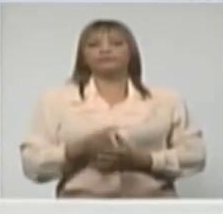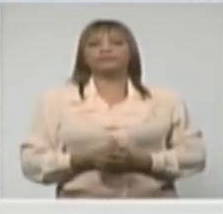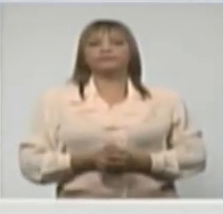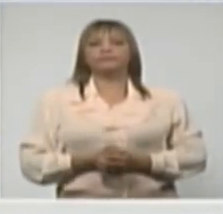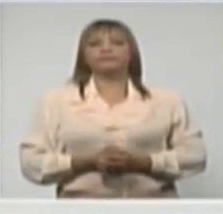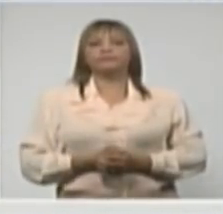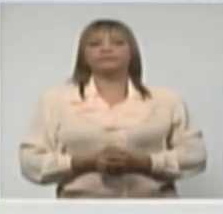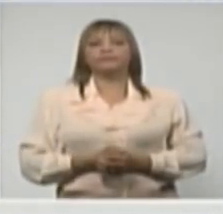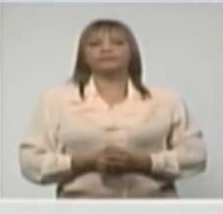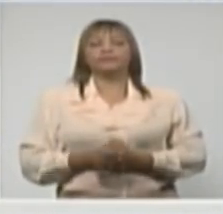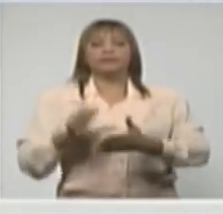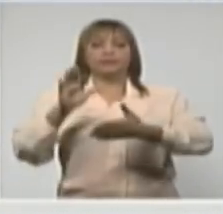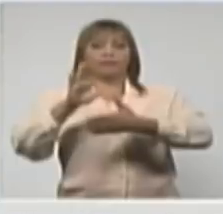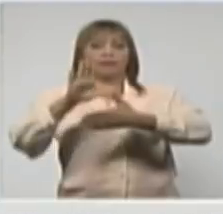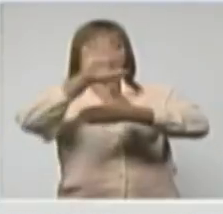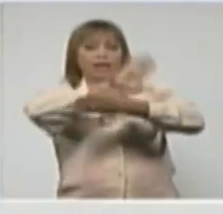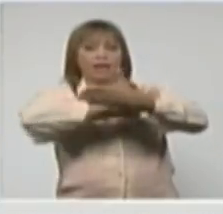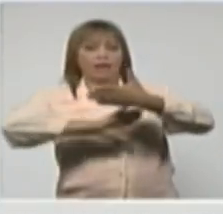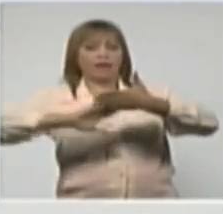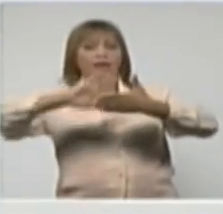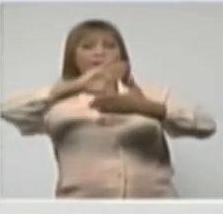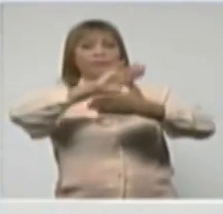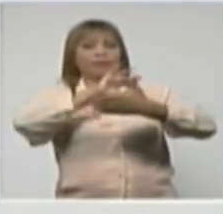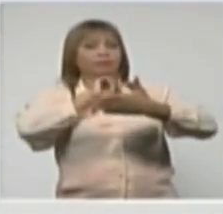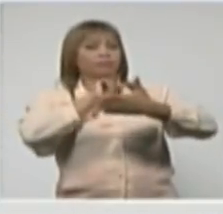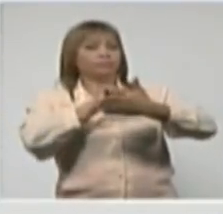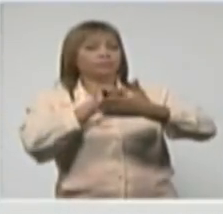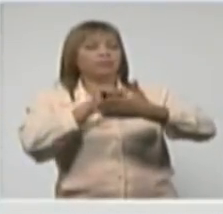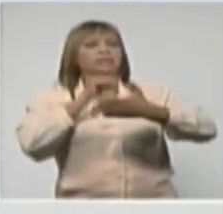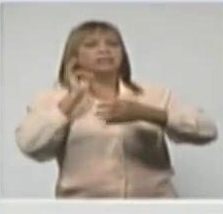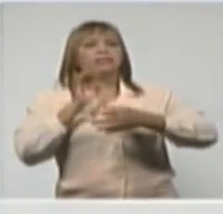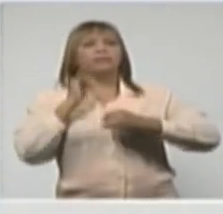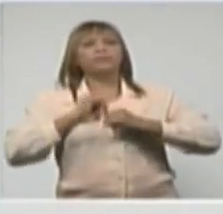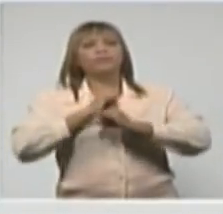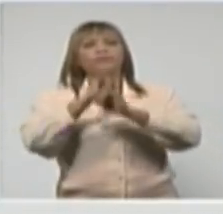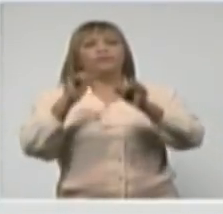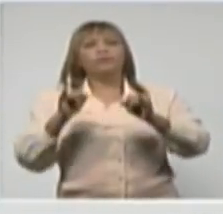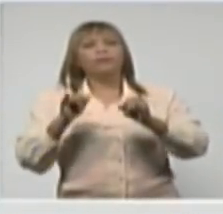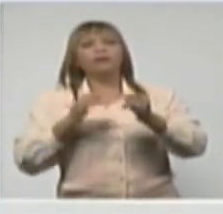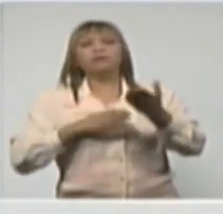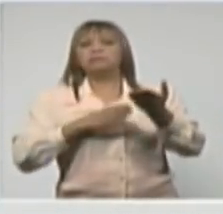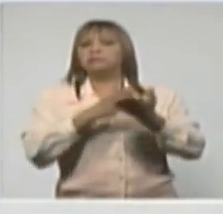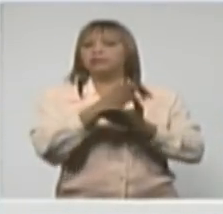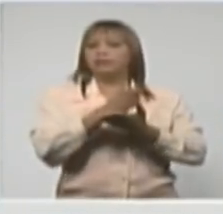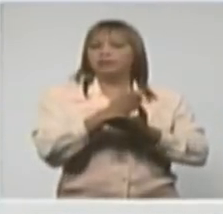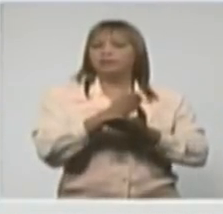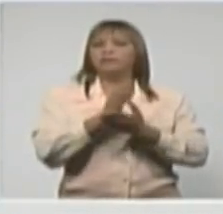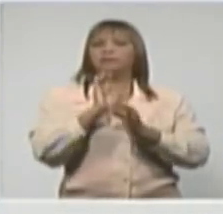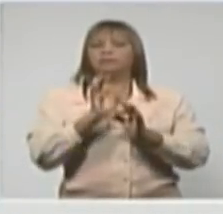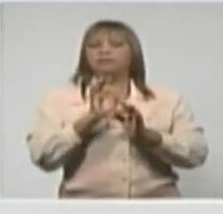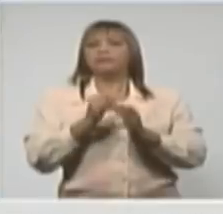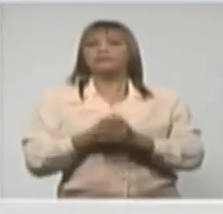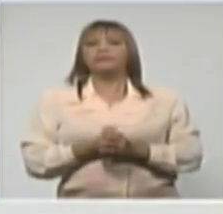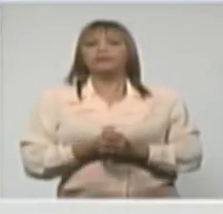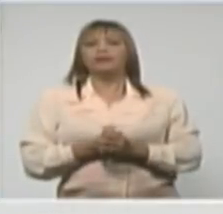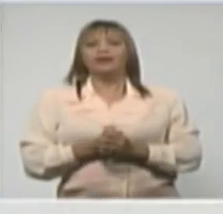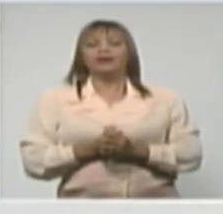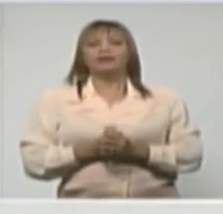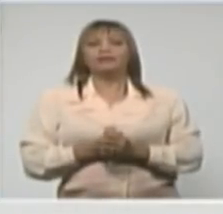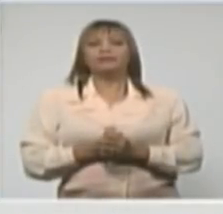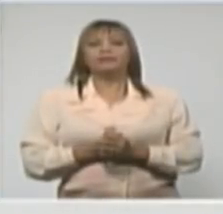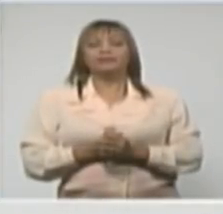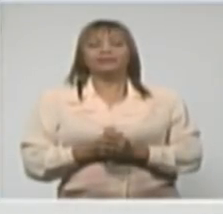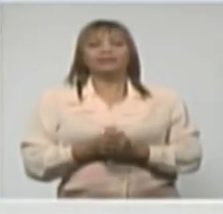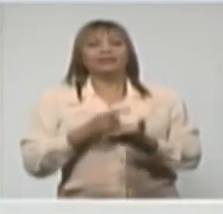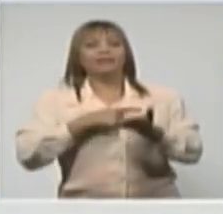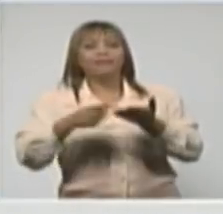Américas, que como hemos informado se ha mantenido en epicentro en las últimas semanas, en los